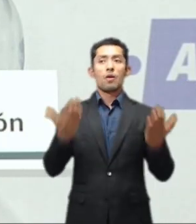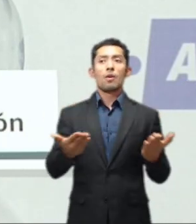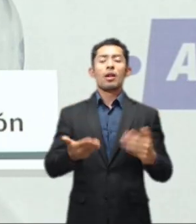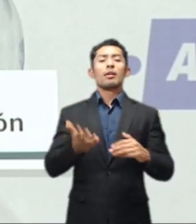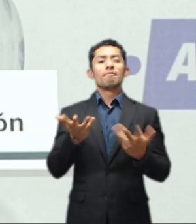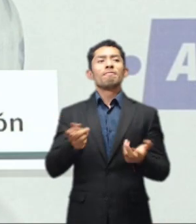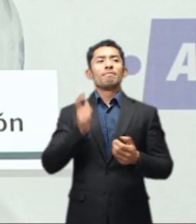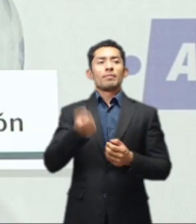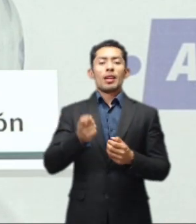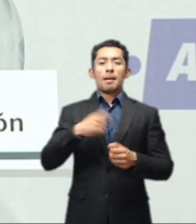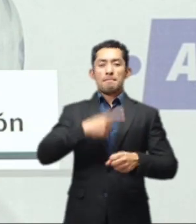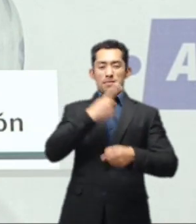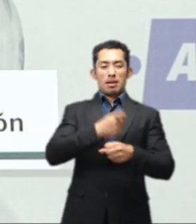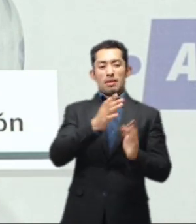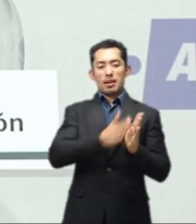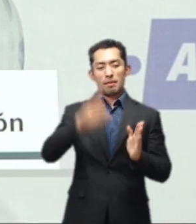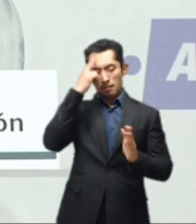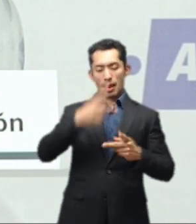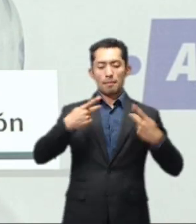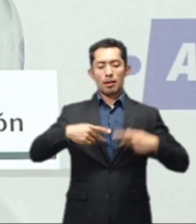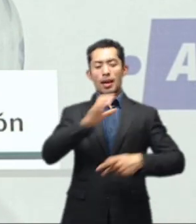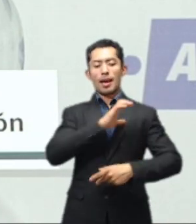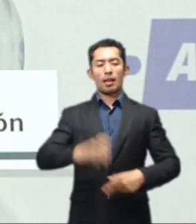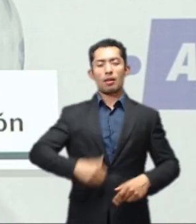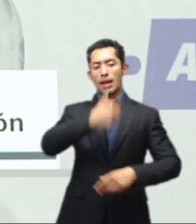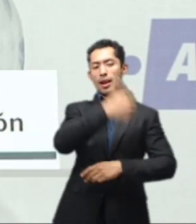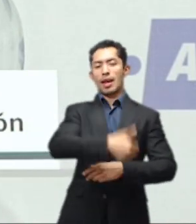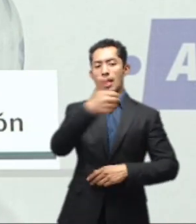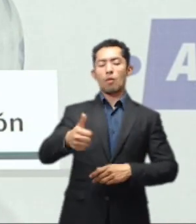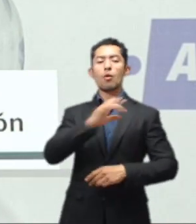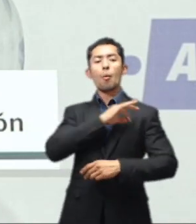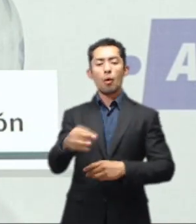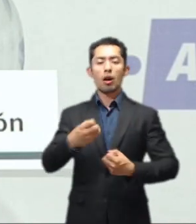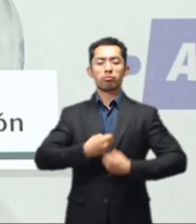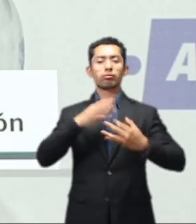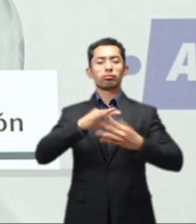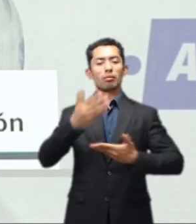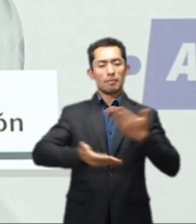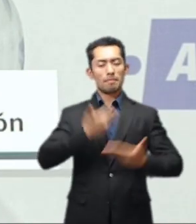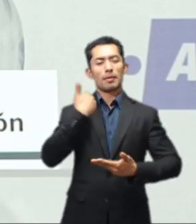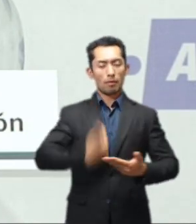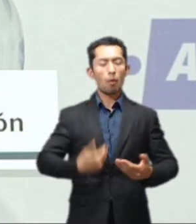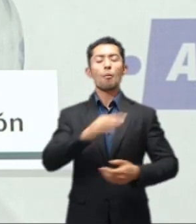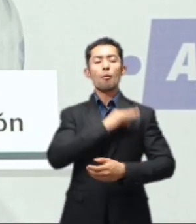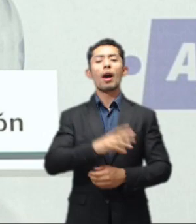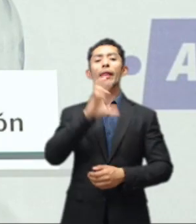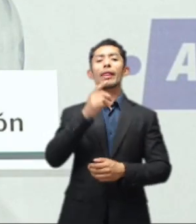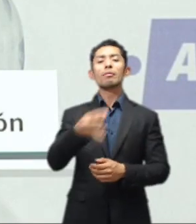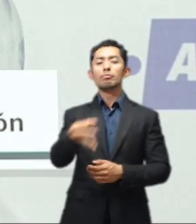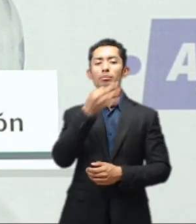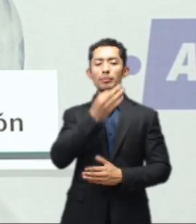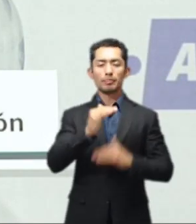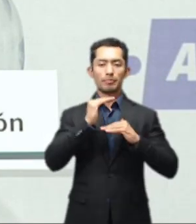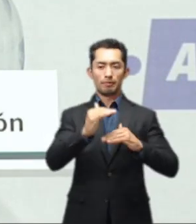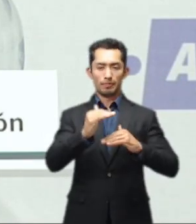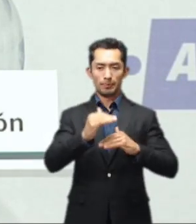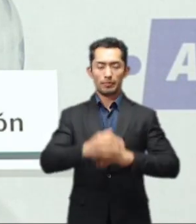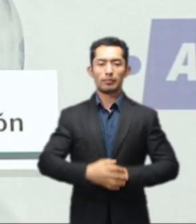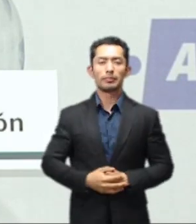pasaremos al primer bloque para que cada candidatura pueda emitir un mensaje de presentación por 30